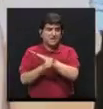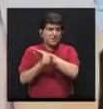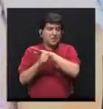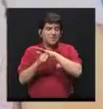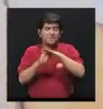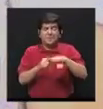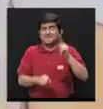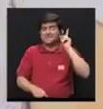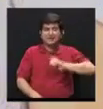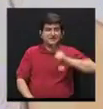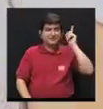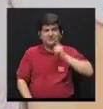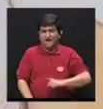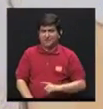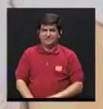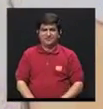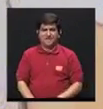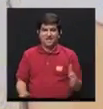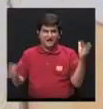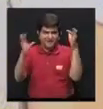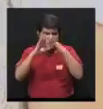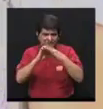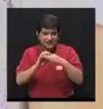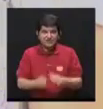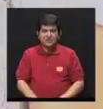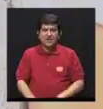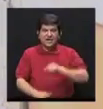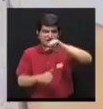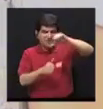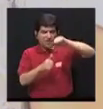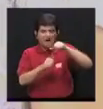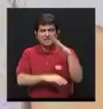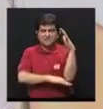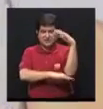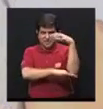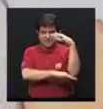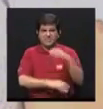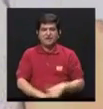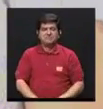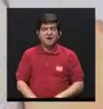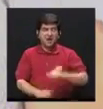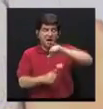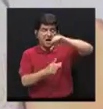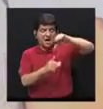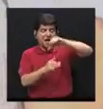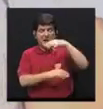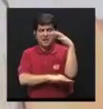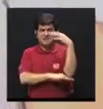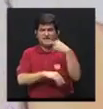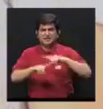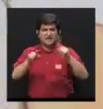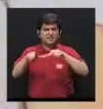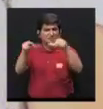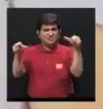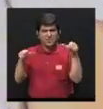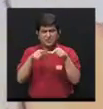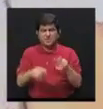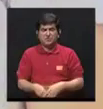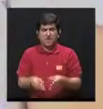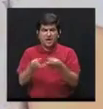falsa. Con respecto al aceite de palma, ¿no? Por ejemplo, dicen, bueno, el aceite de palma en muchos lugares se produce en